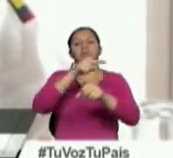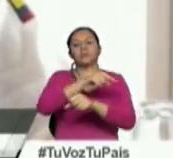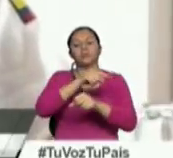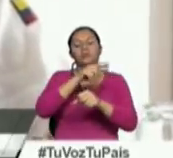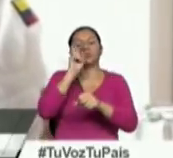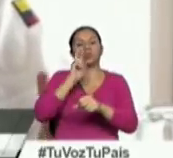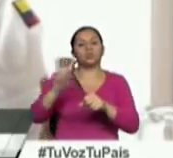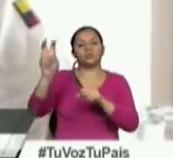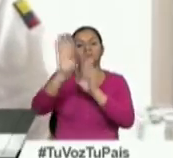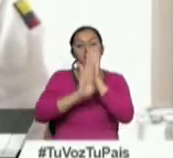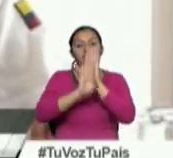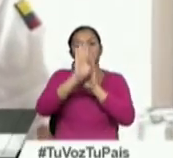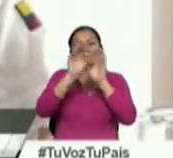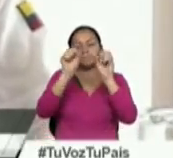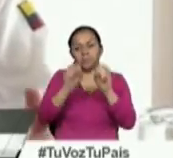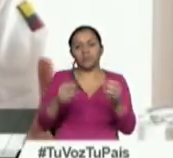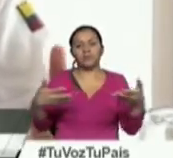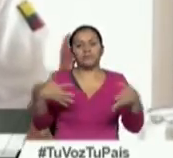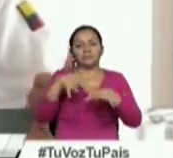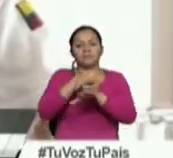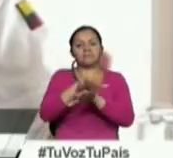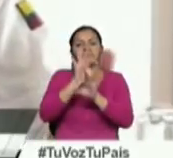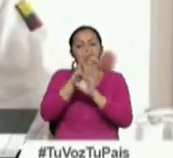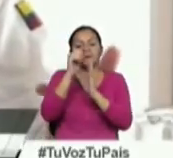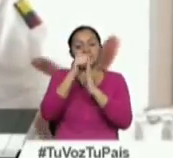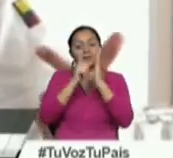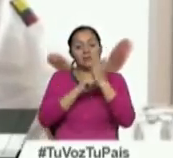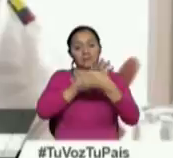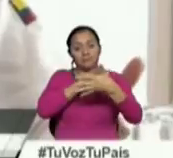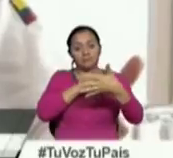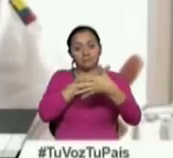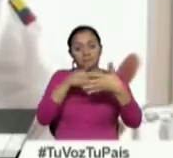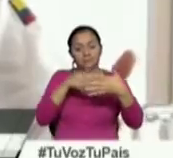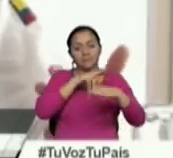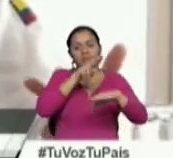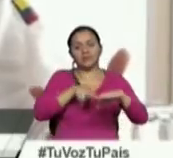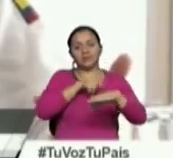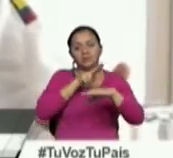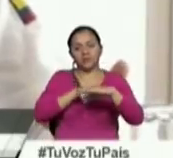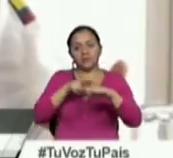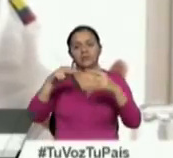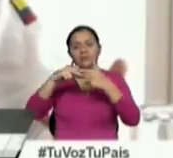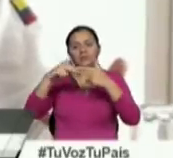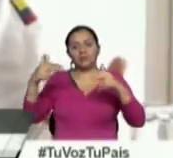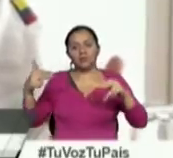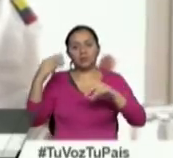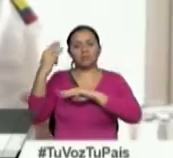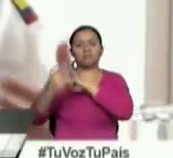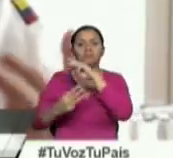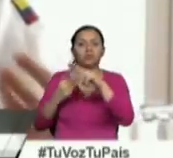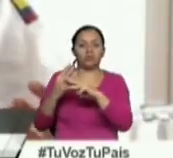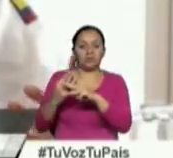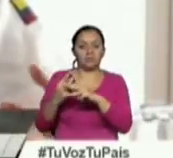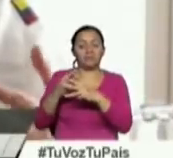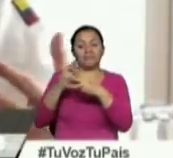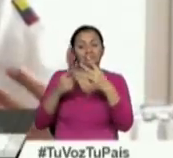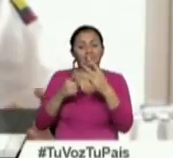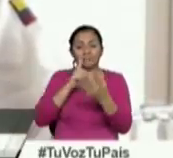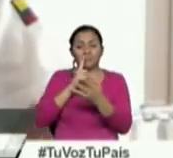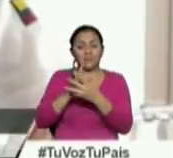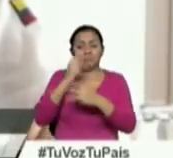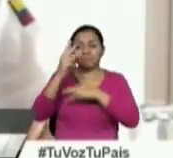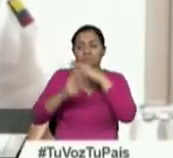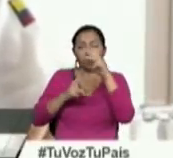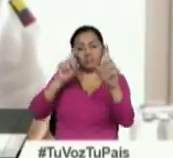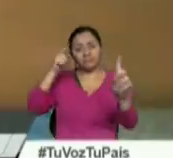desarrollo, donde se integren plenamente las agendas nacionales, regionales y mundiales. El mundo entero está